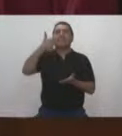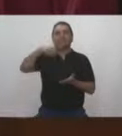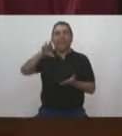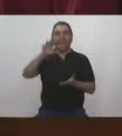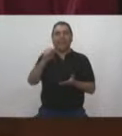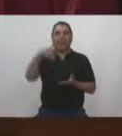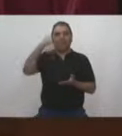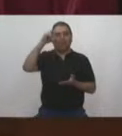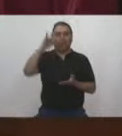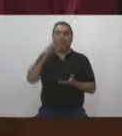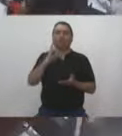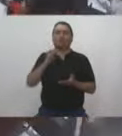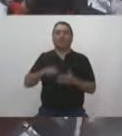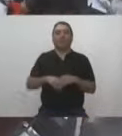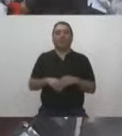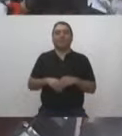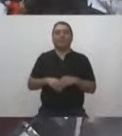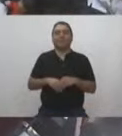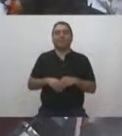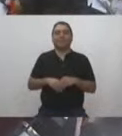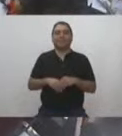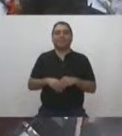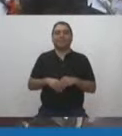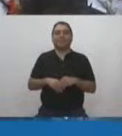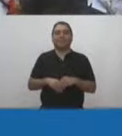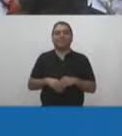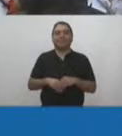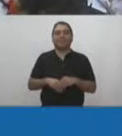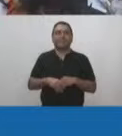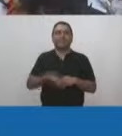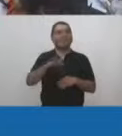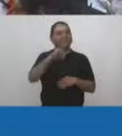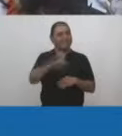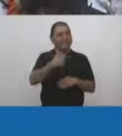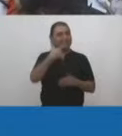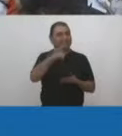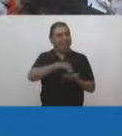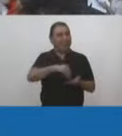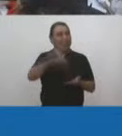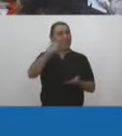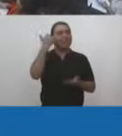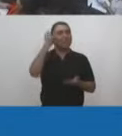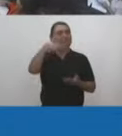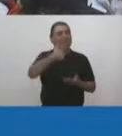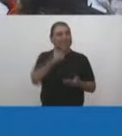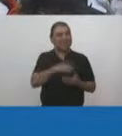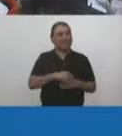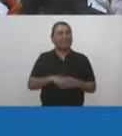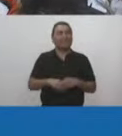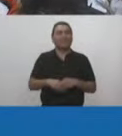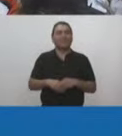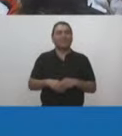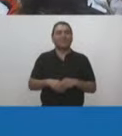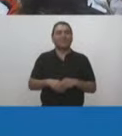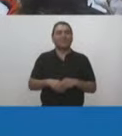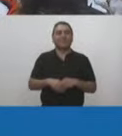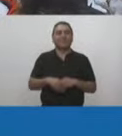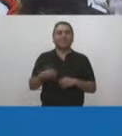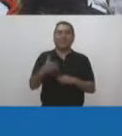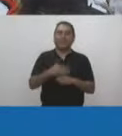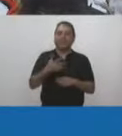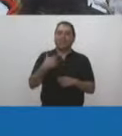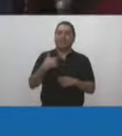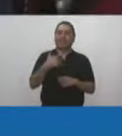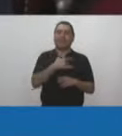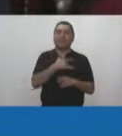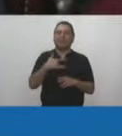esta oportunidad. Ojalá que también en otra oportunidad podamos debatir otros temas que son muy importantes para mi provincia, sí, como por ejemplo el